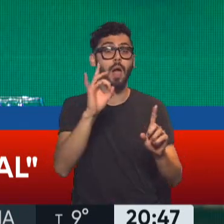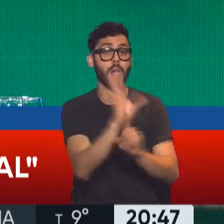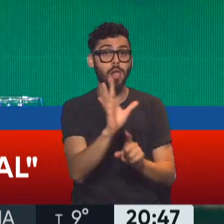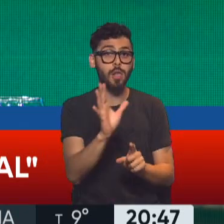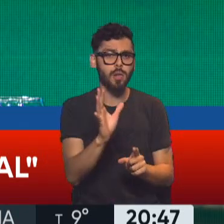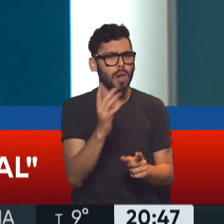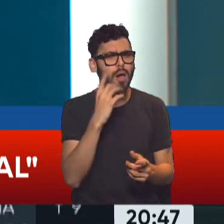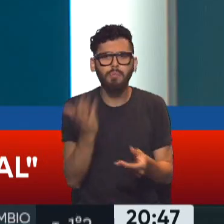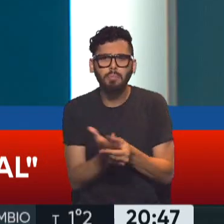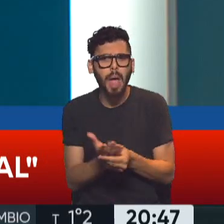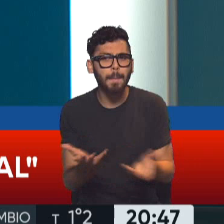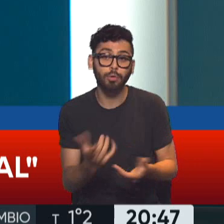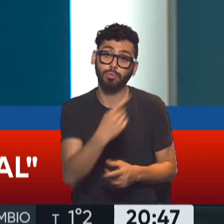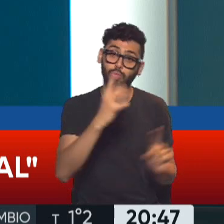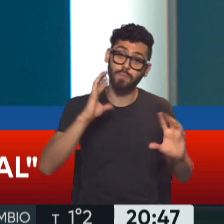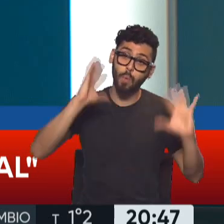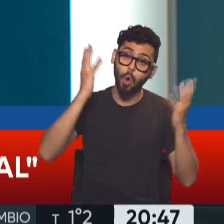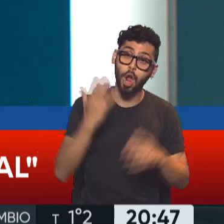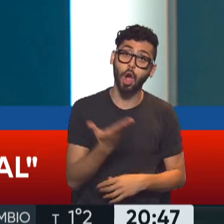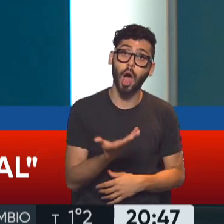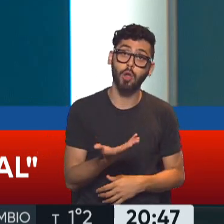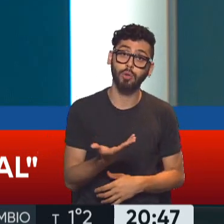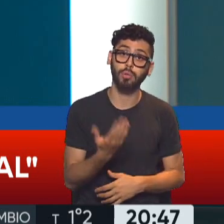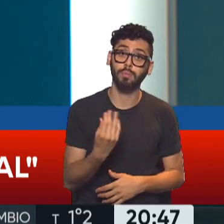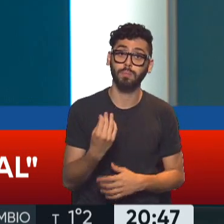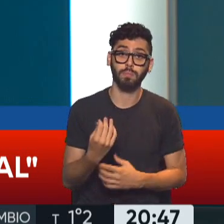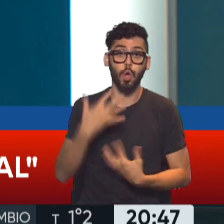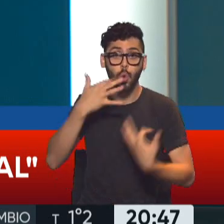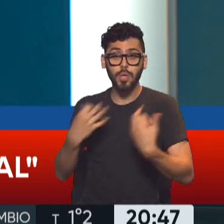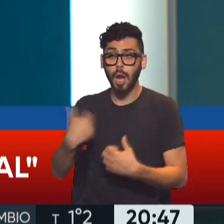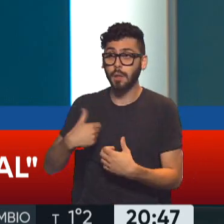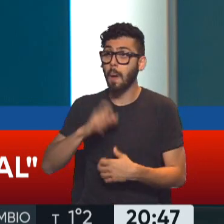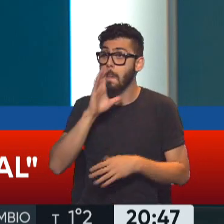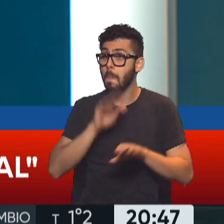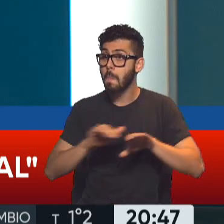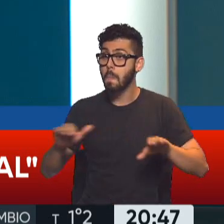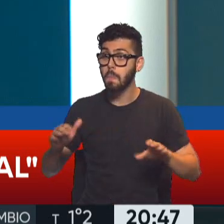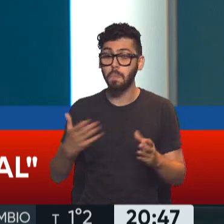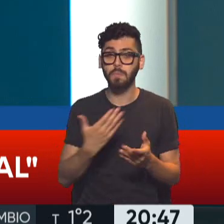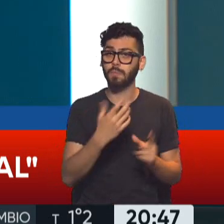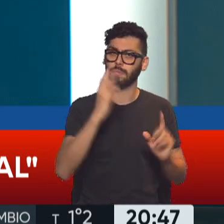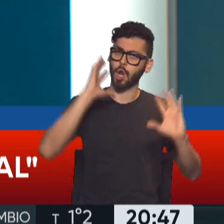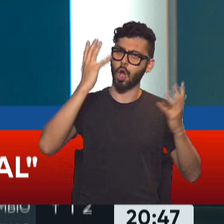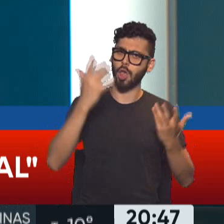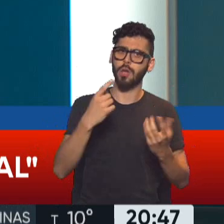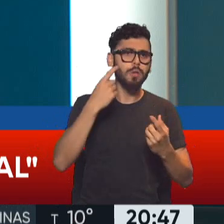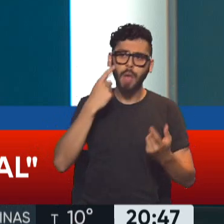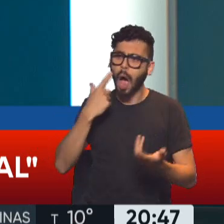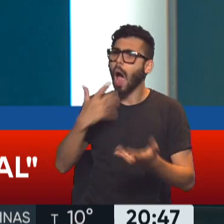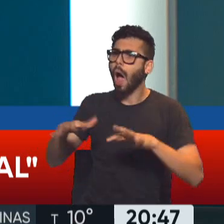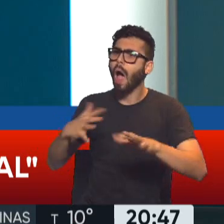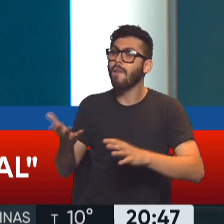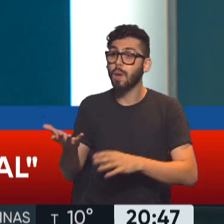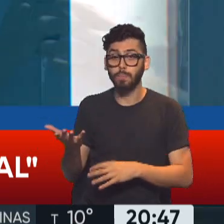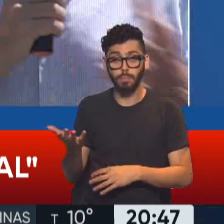esa investigación. Están porque muy enojados por la inacción de la justicia argentina. Ellos esperaban que hubiera, digamos, que se moviera mucho más